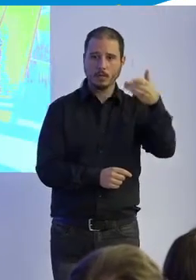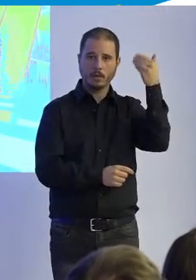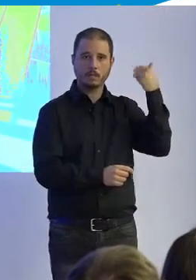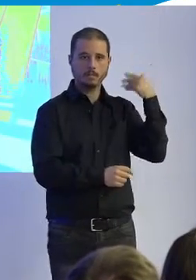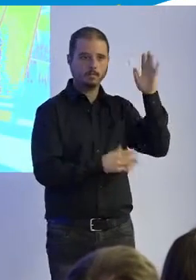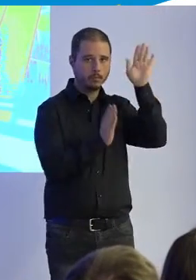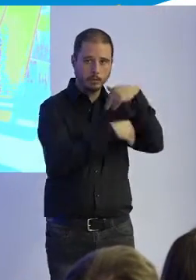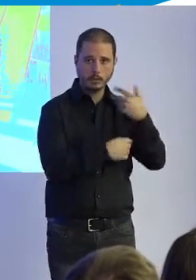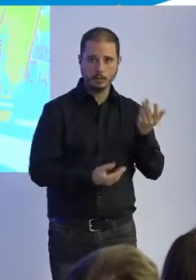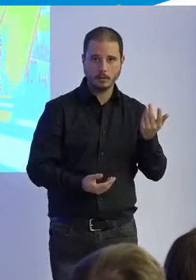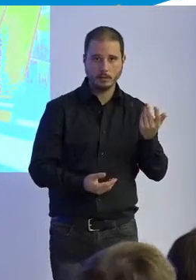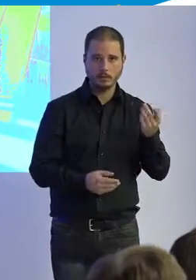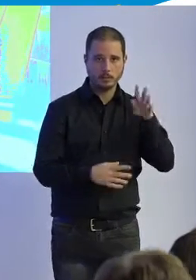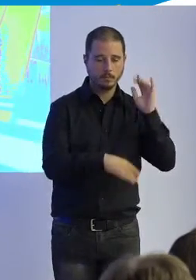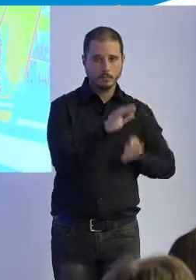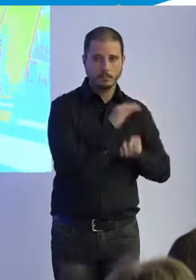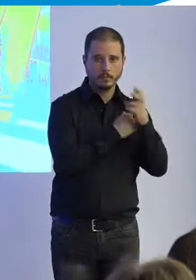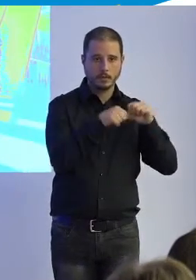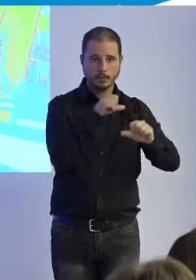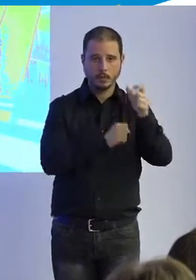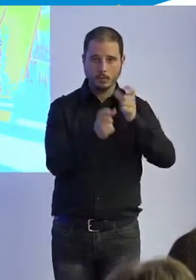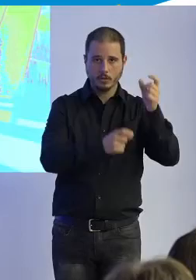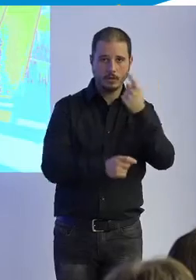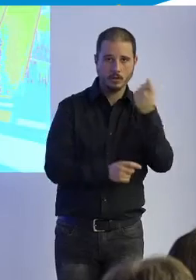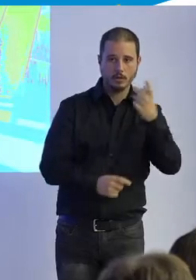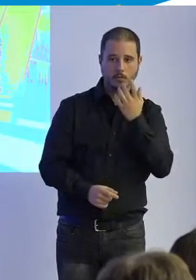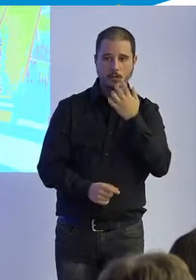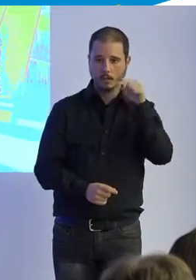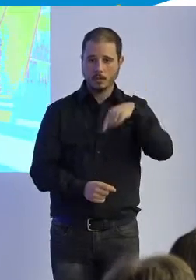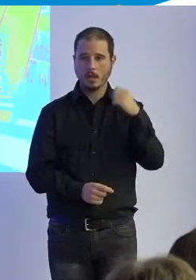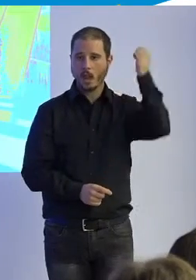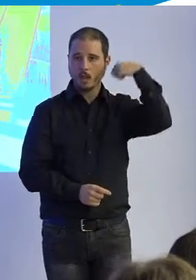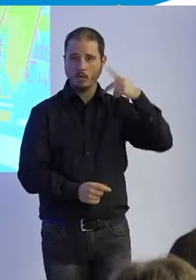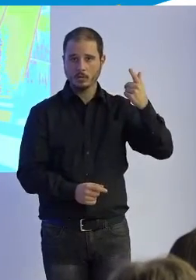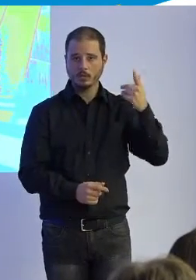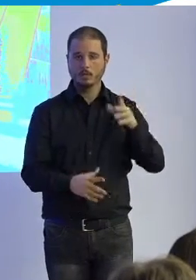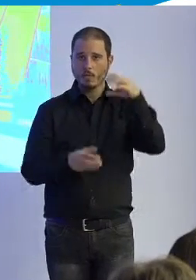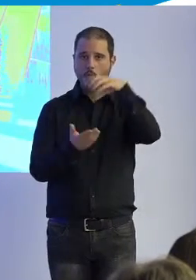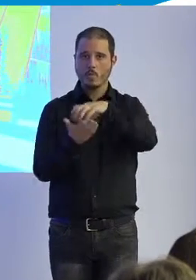Entonces, para nosotros, aquí por ejemplo en Aragón hay un centro que es el CTA, el Centro de Tecnologías Avanzadas,